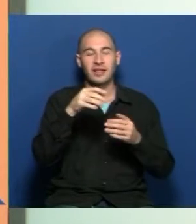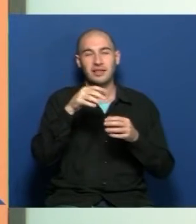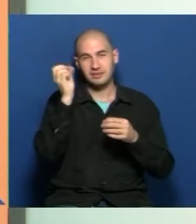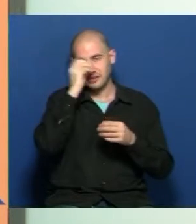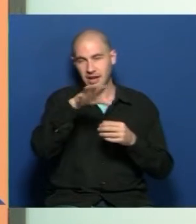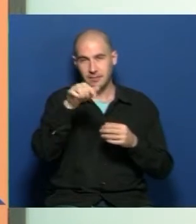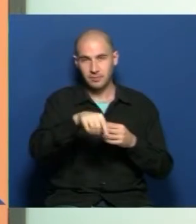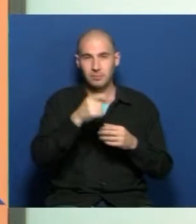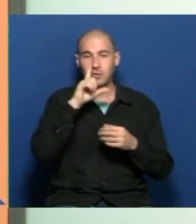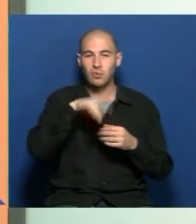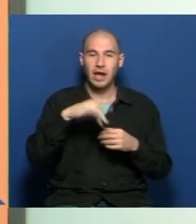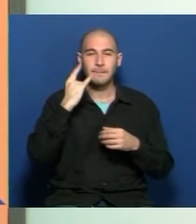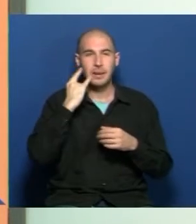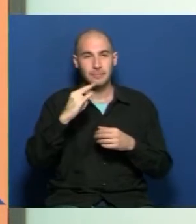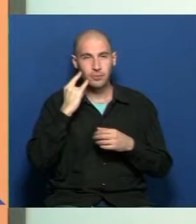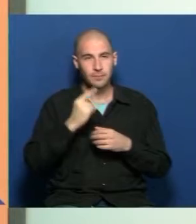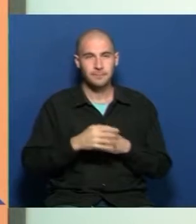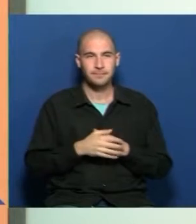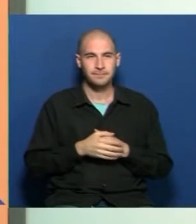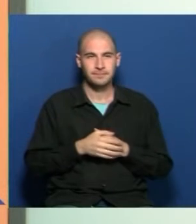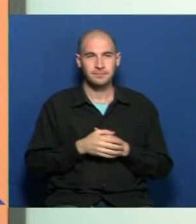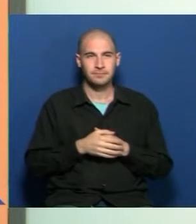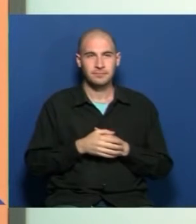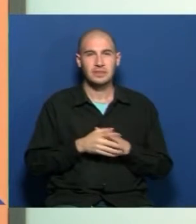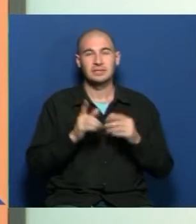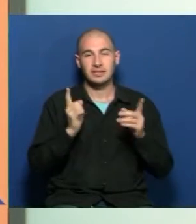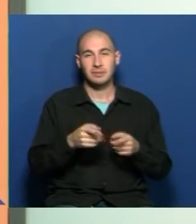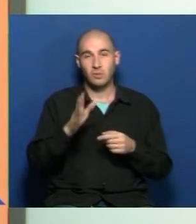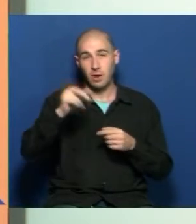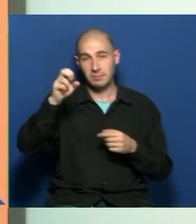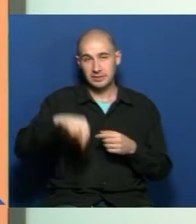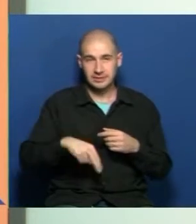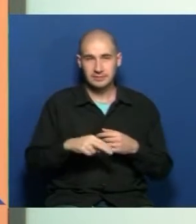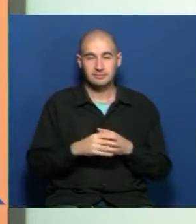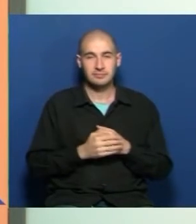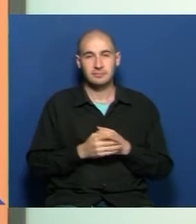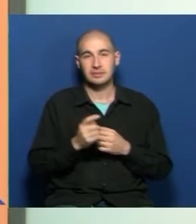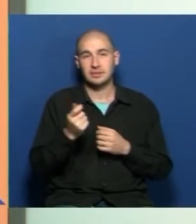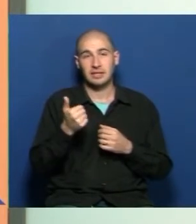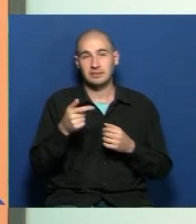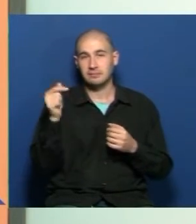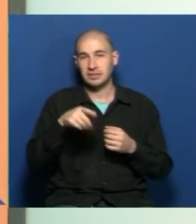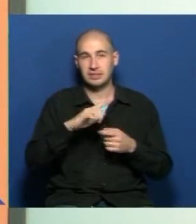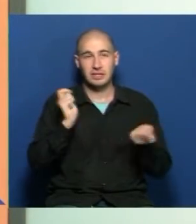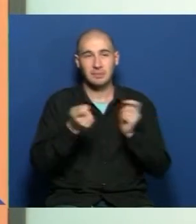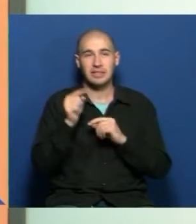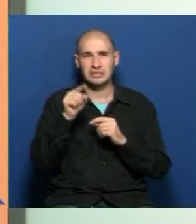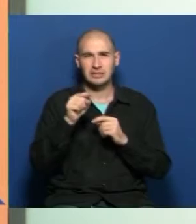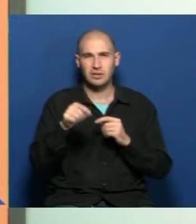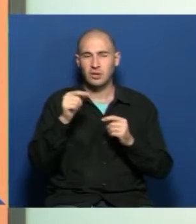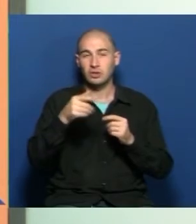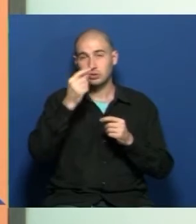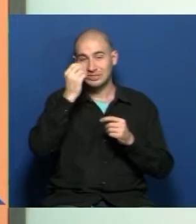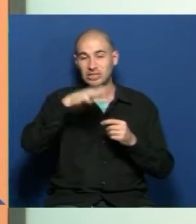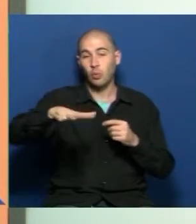cultivables de Luján, Maipú, de alguna manera también Guaymallén, prácticamente se ha transformado en un distrito completamente